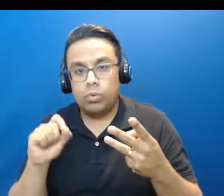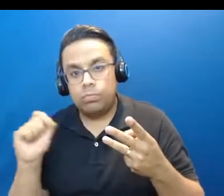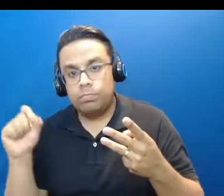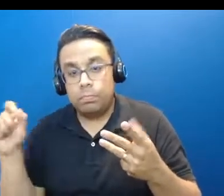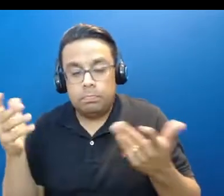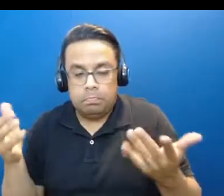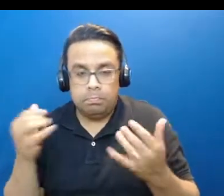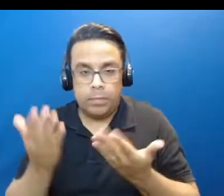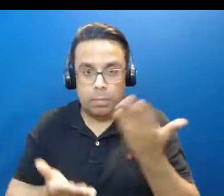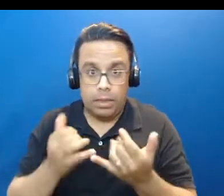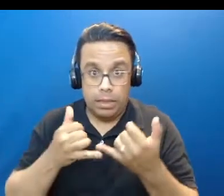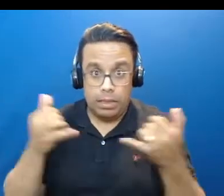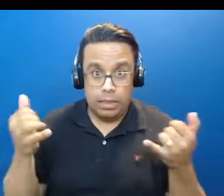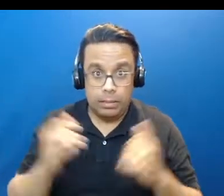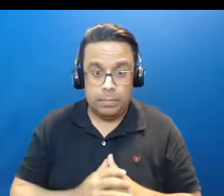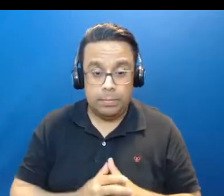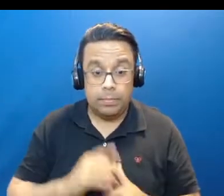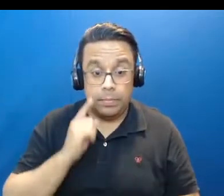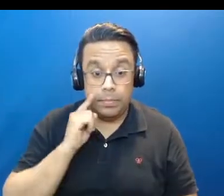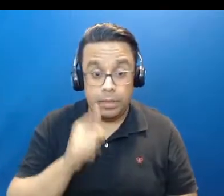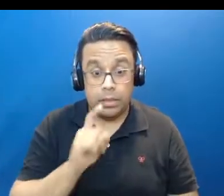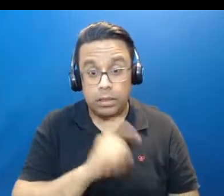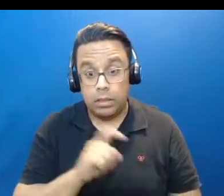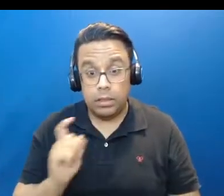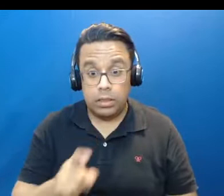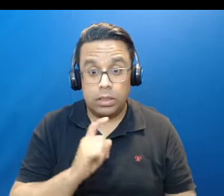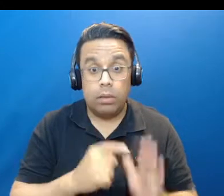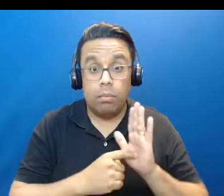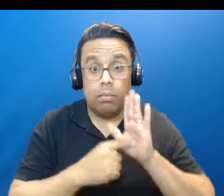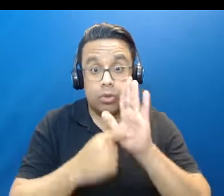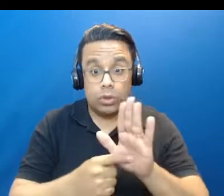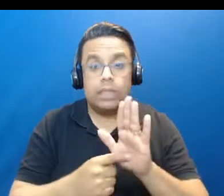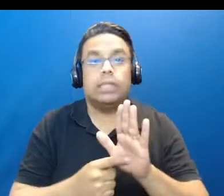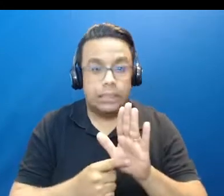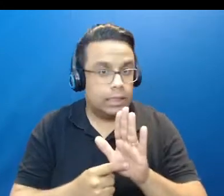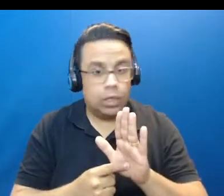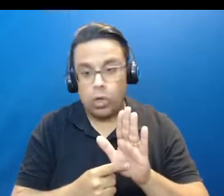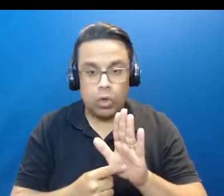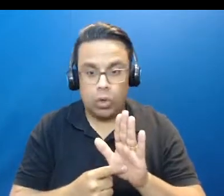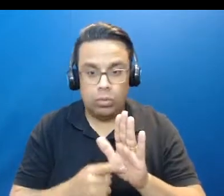para determinar si deseo o no suprimir las líneas de extensión.